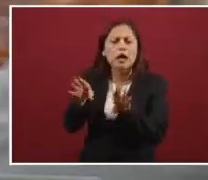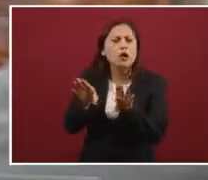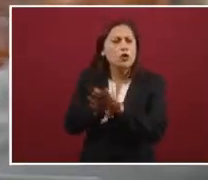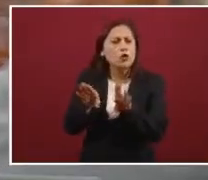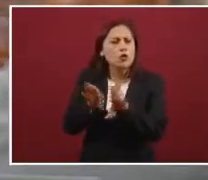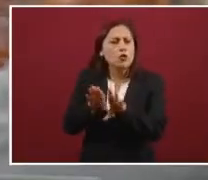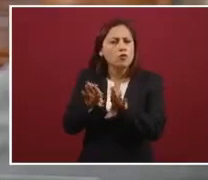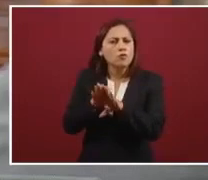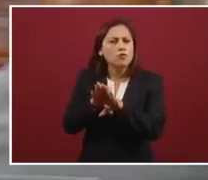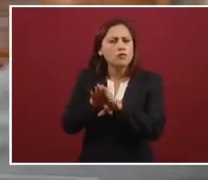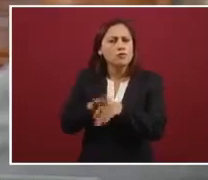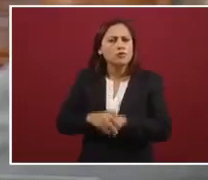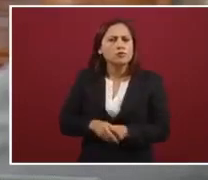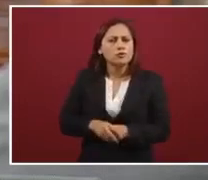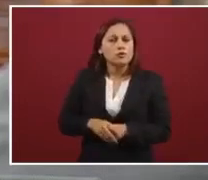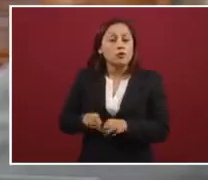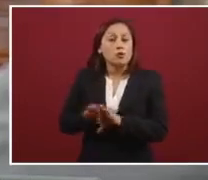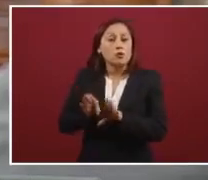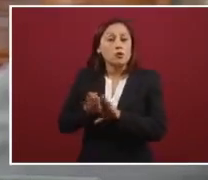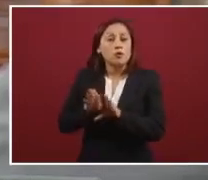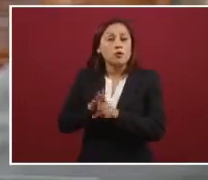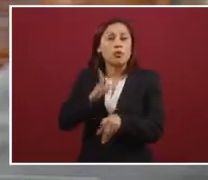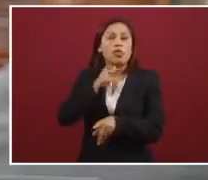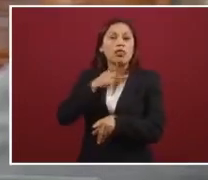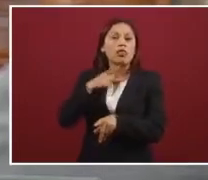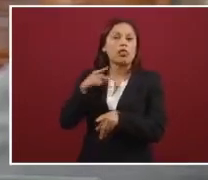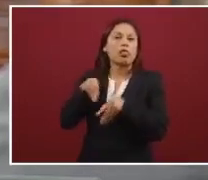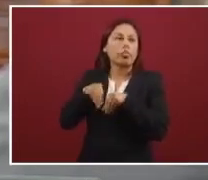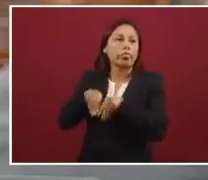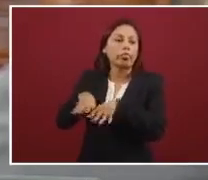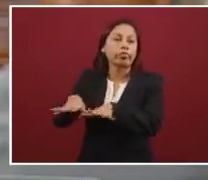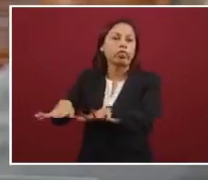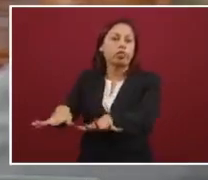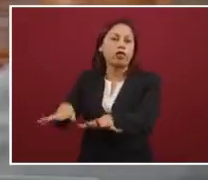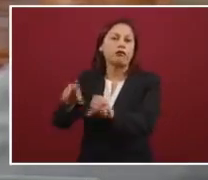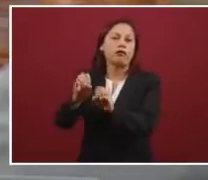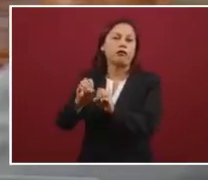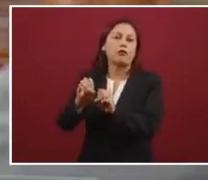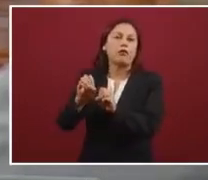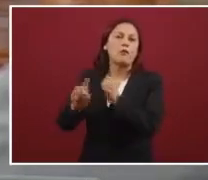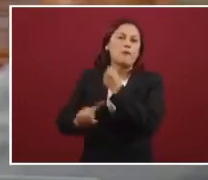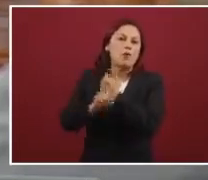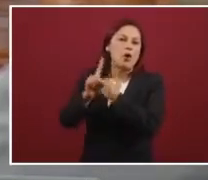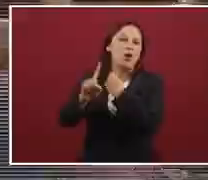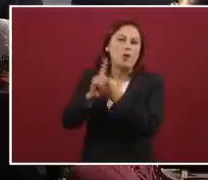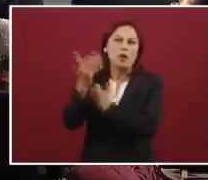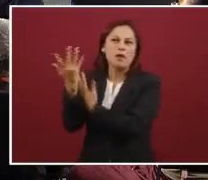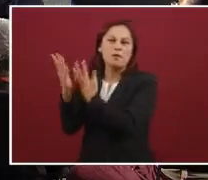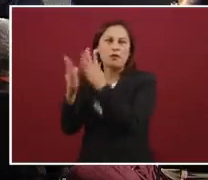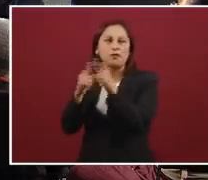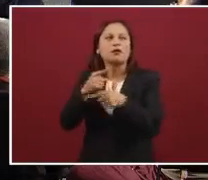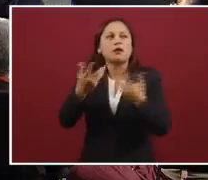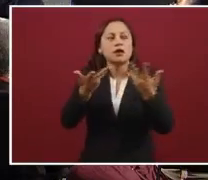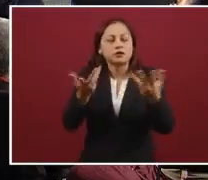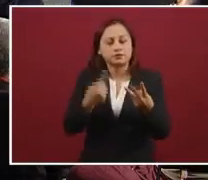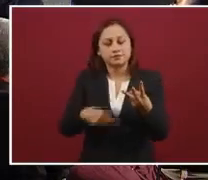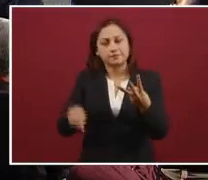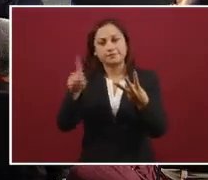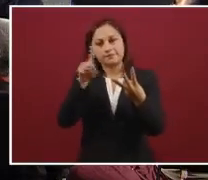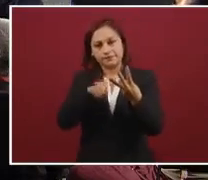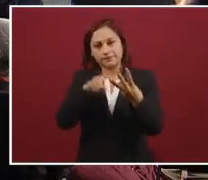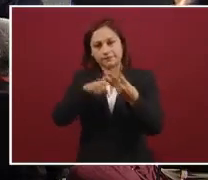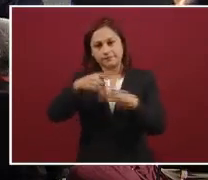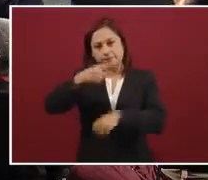de derrames y tragedias ambientales? Sobre el tema de las casetas de cobro, hay